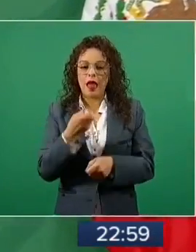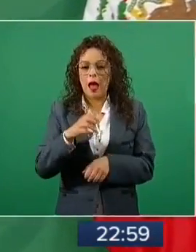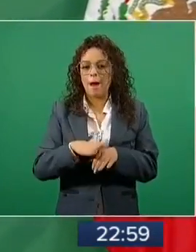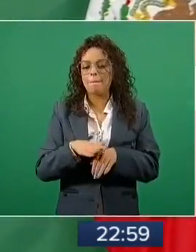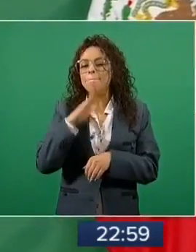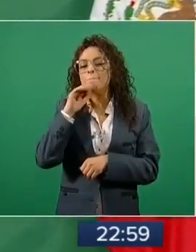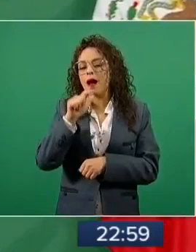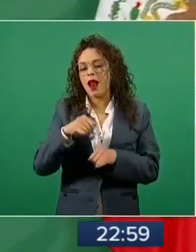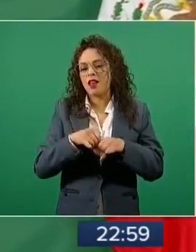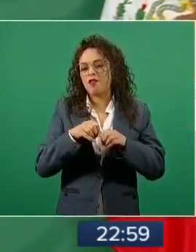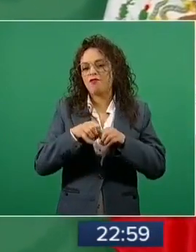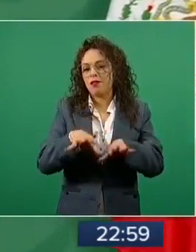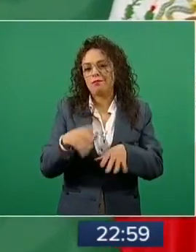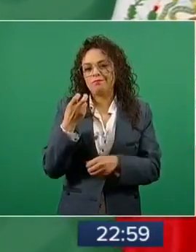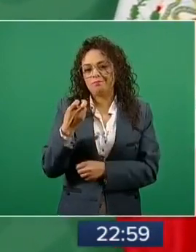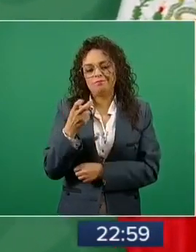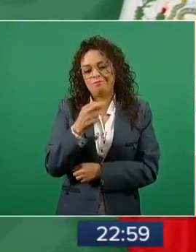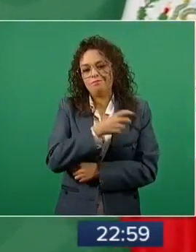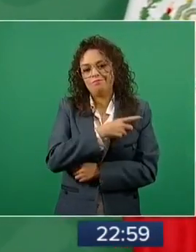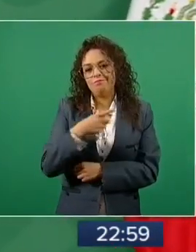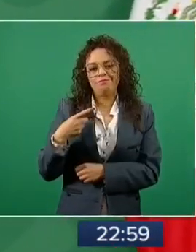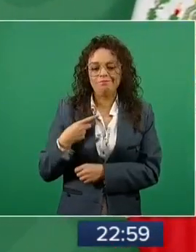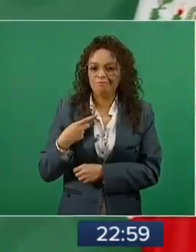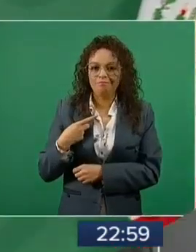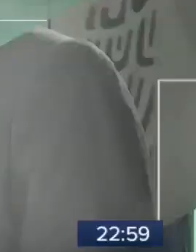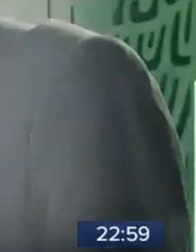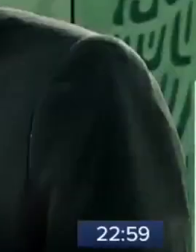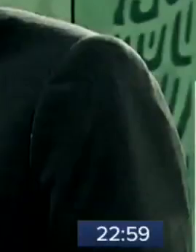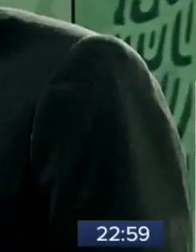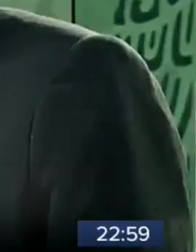a esas este campañas